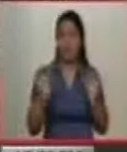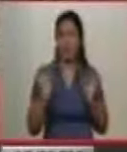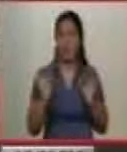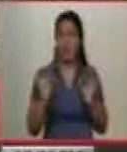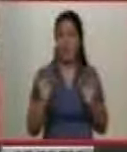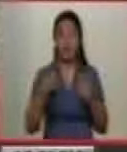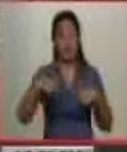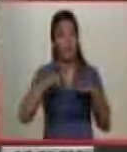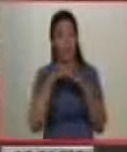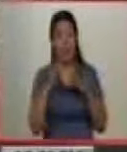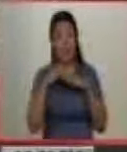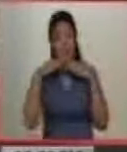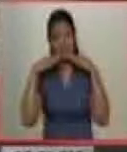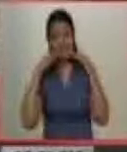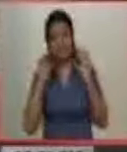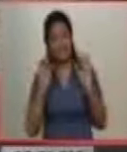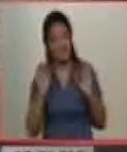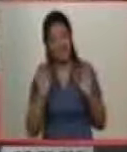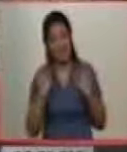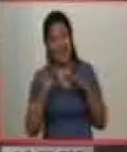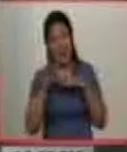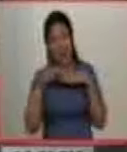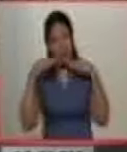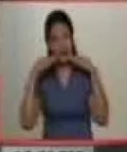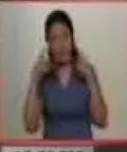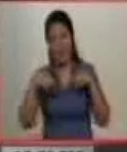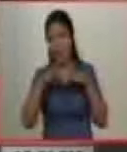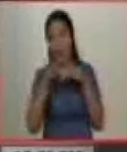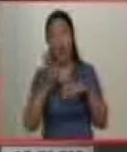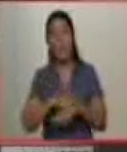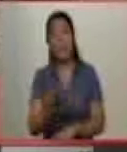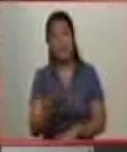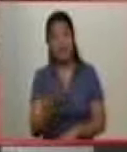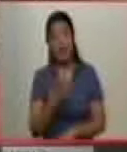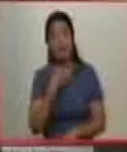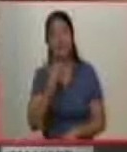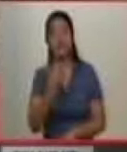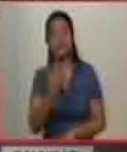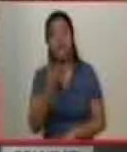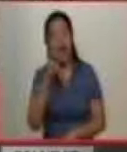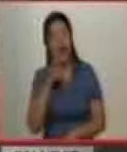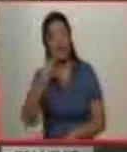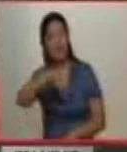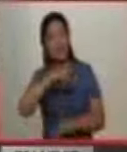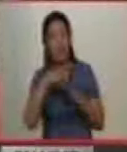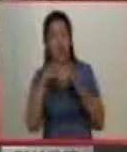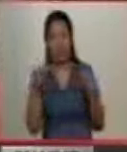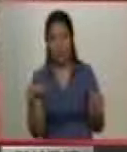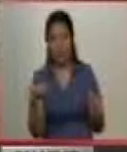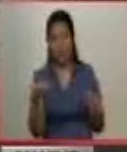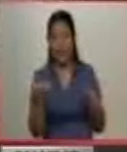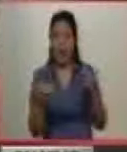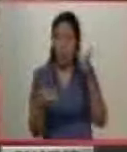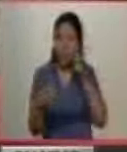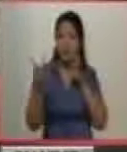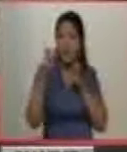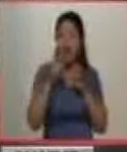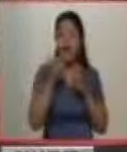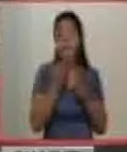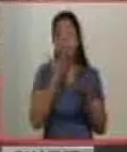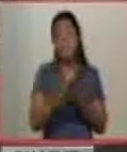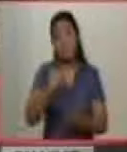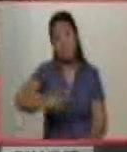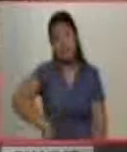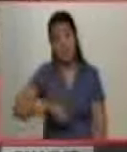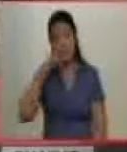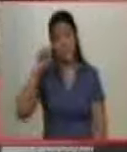están alegres, están contentos porque su voz una vez más fue escuchada por el gobierno venezolano y su voz va a ser escuchada una vez más por el presidente Nicolás